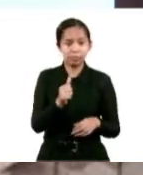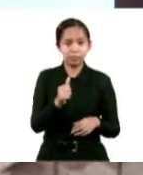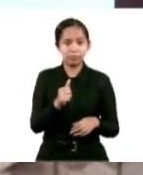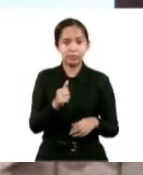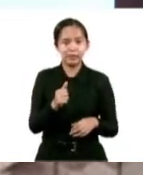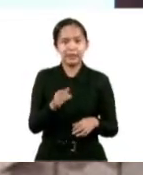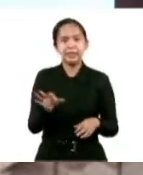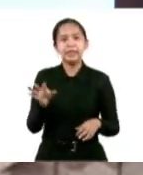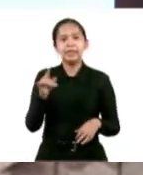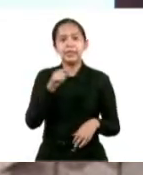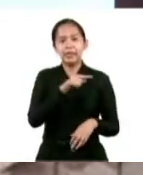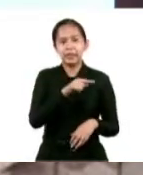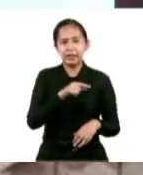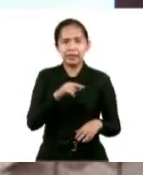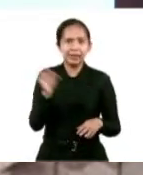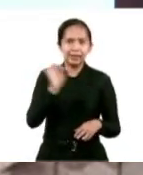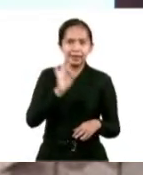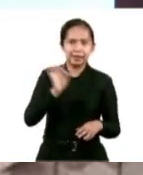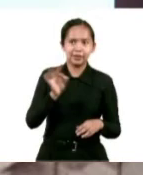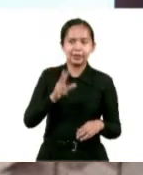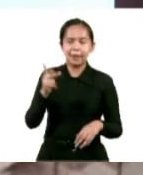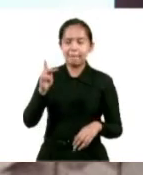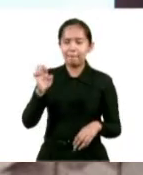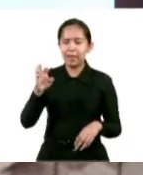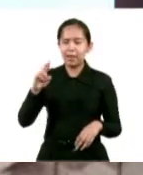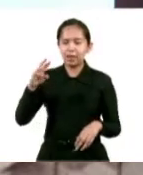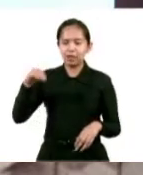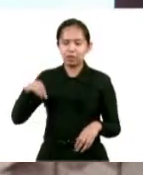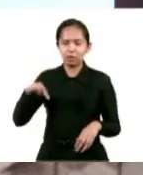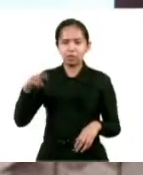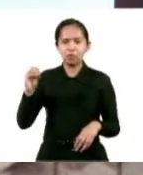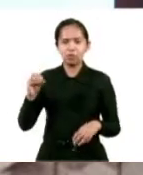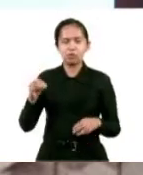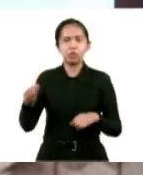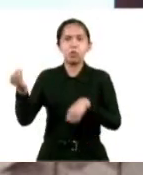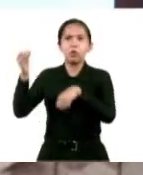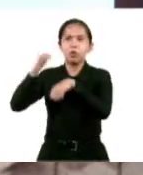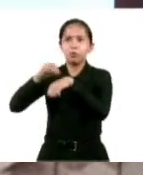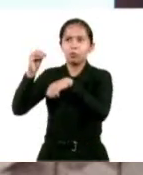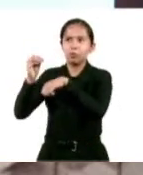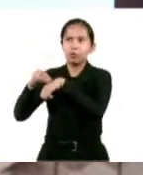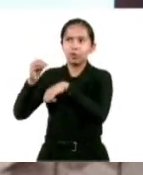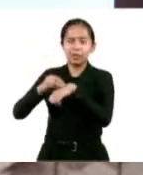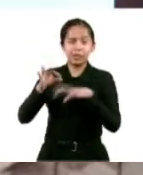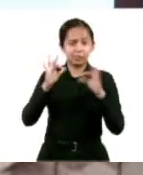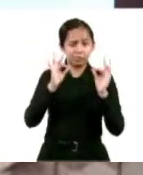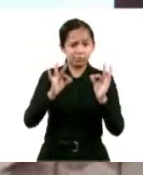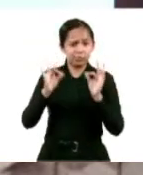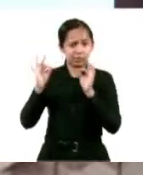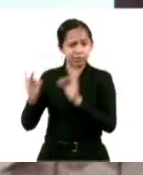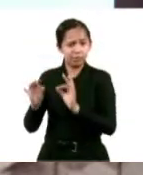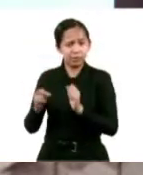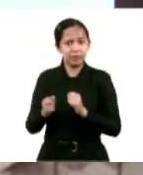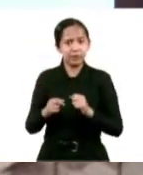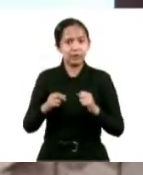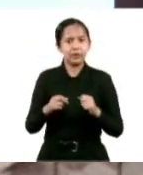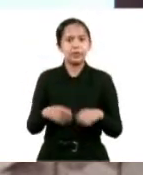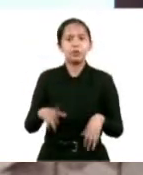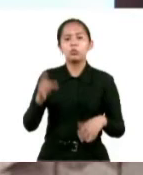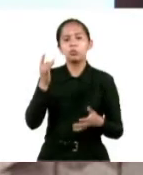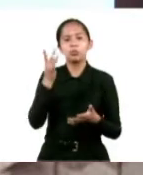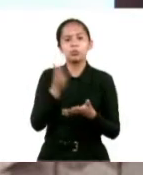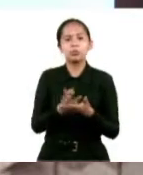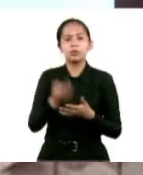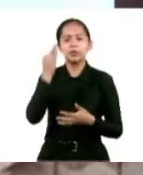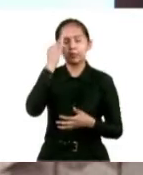si hubieran estado todos los pernos y soldados correctamente, no hubieran resistido más que 14